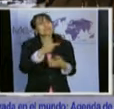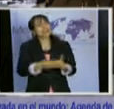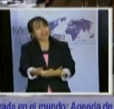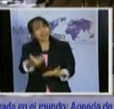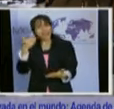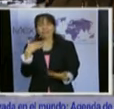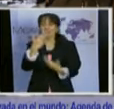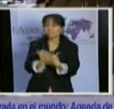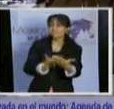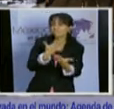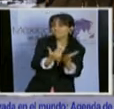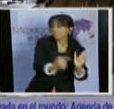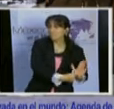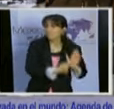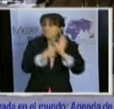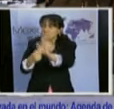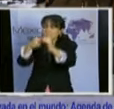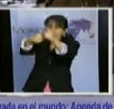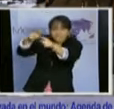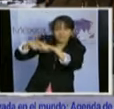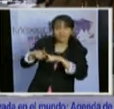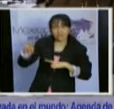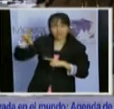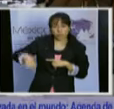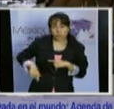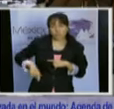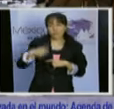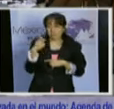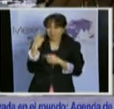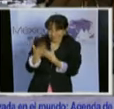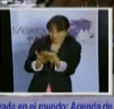gobiernos para que en la próxima cumbre, que es dentro